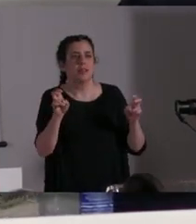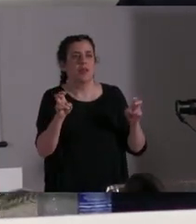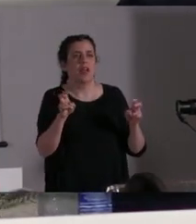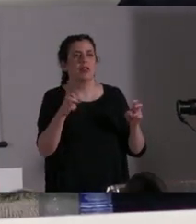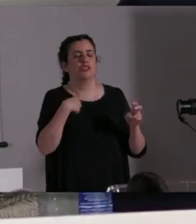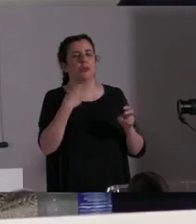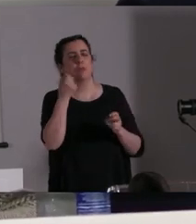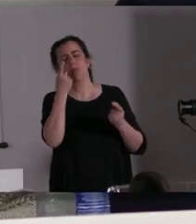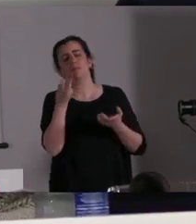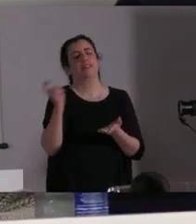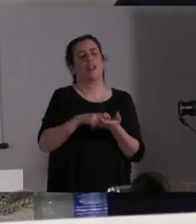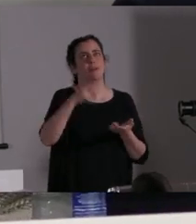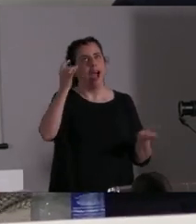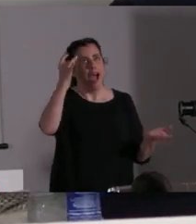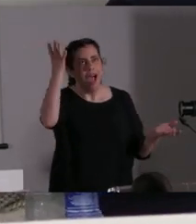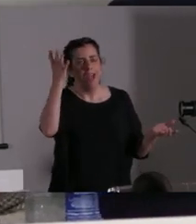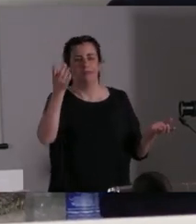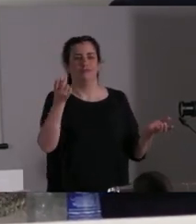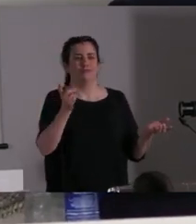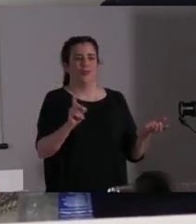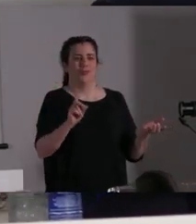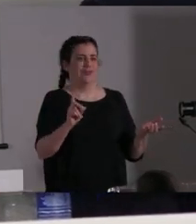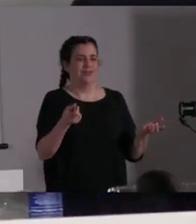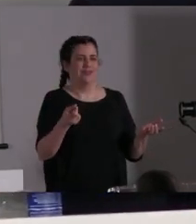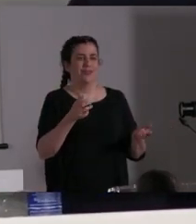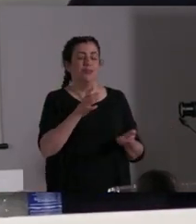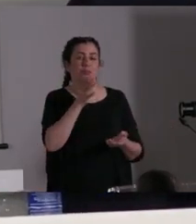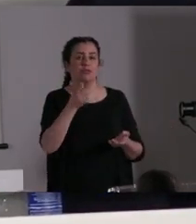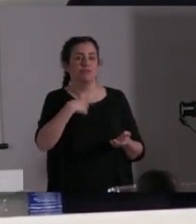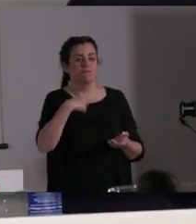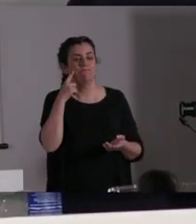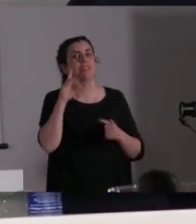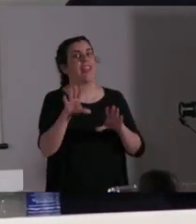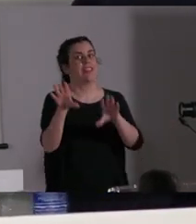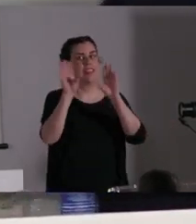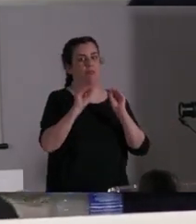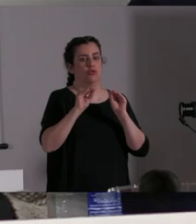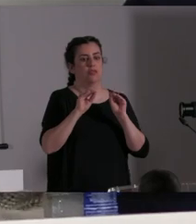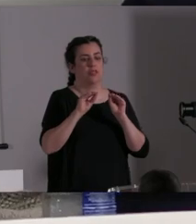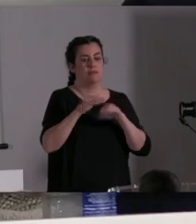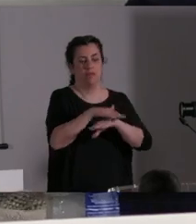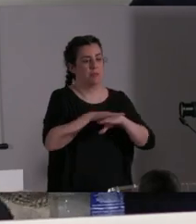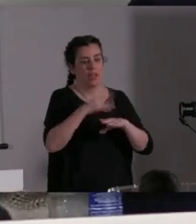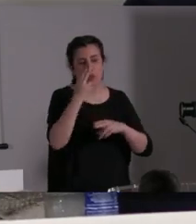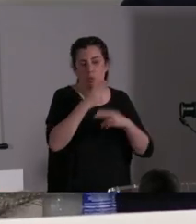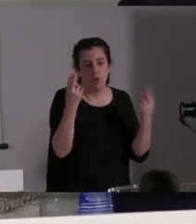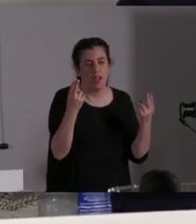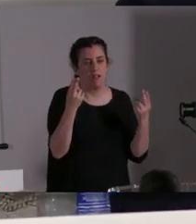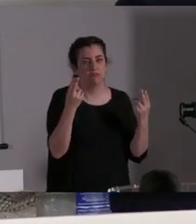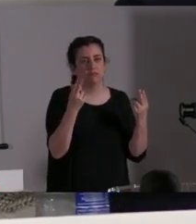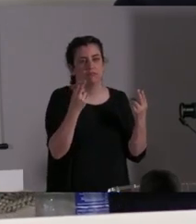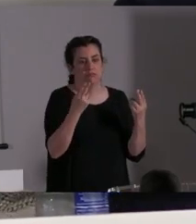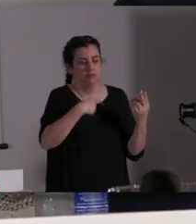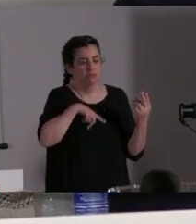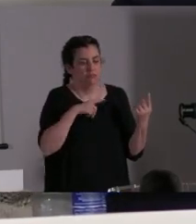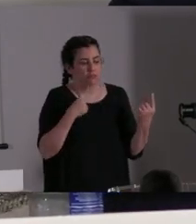levantado inspiradas o lo que fuere. No, es porque entendemos que la Administración Pública por sí solas, nosotras, no vamos a